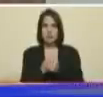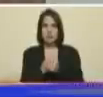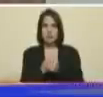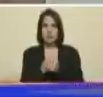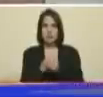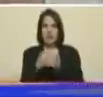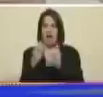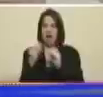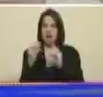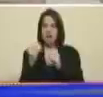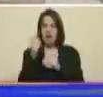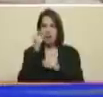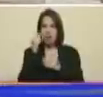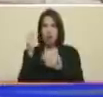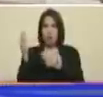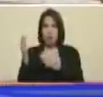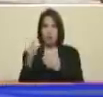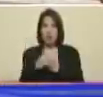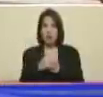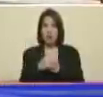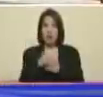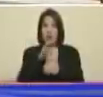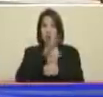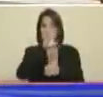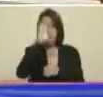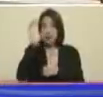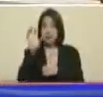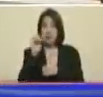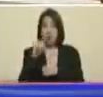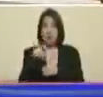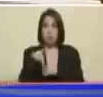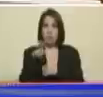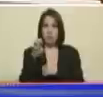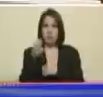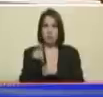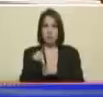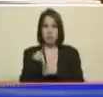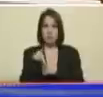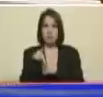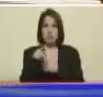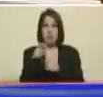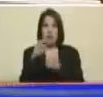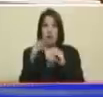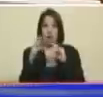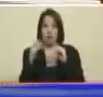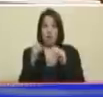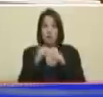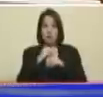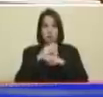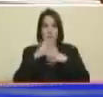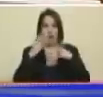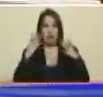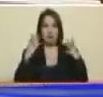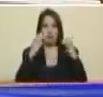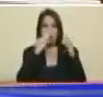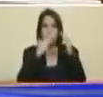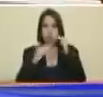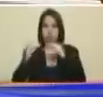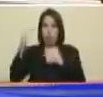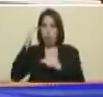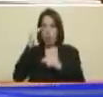Hablar de Alí Rodríguez en los países de la OPEP es hablar de un grande, de un gigante.